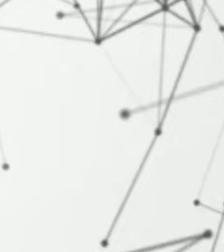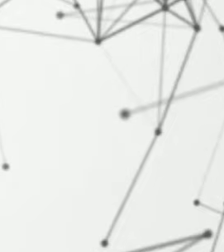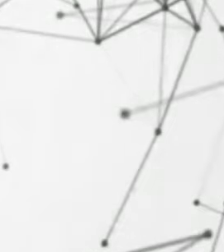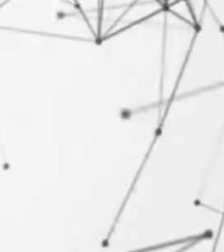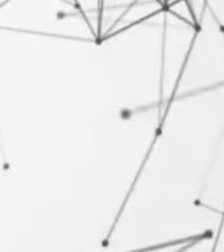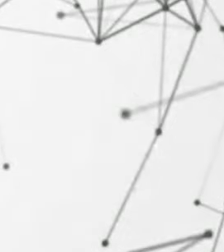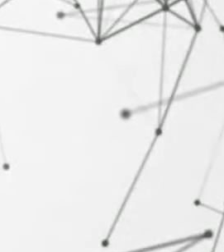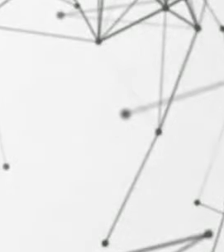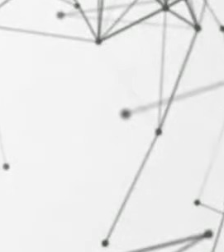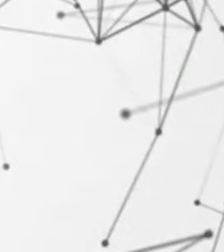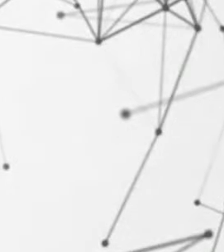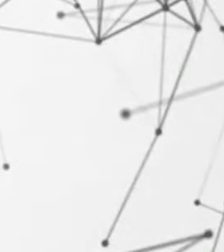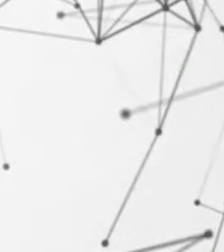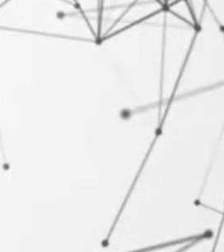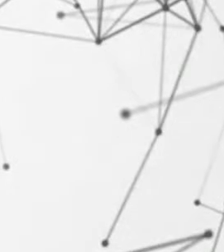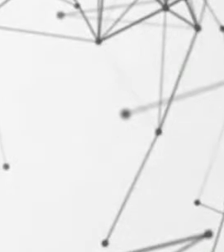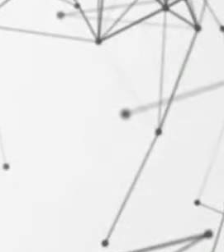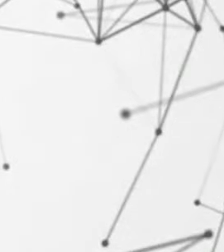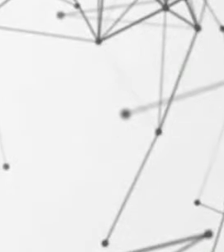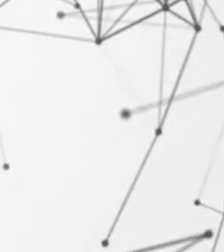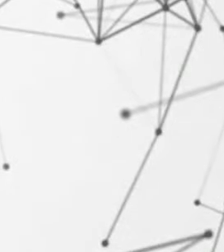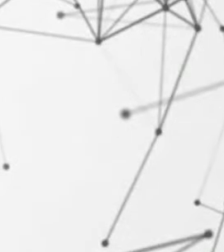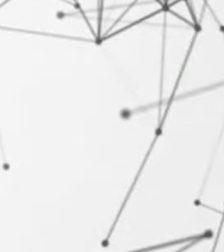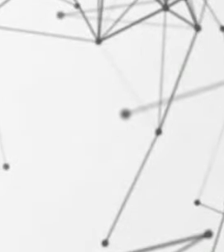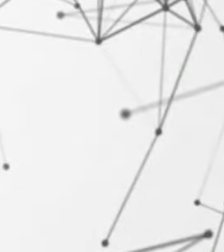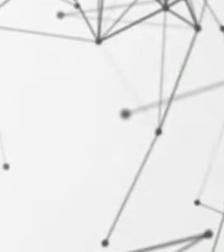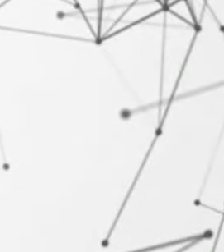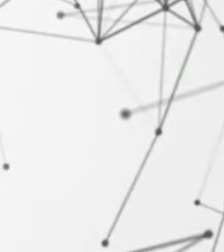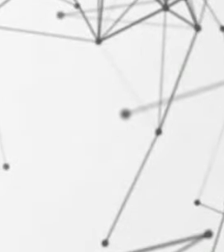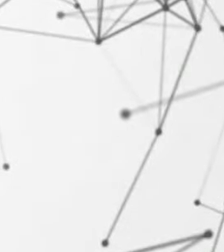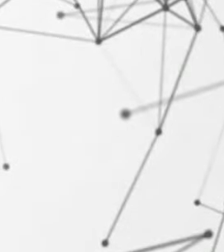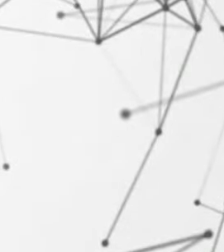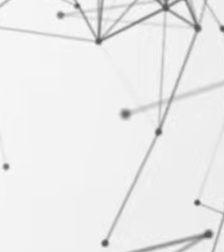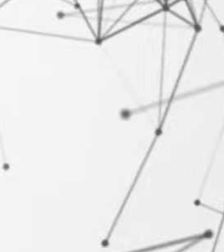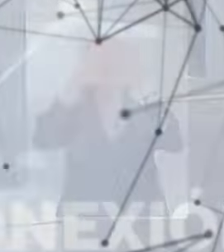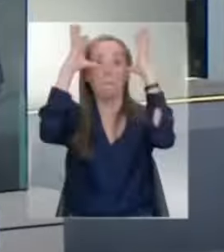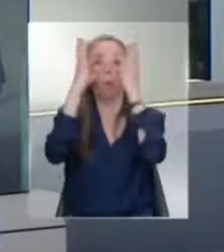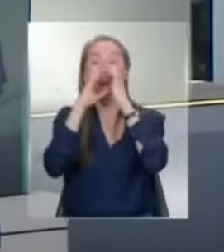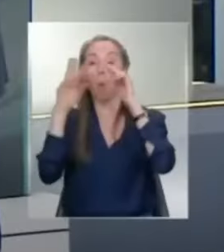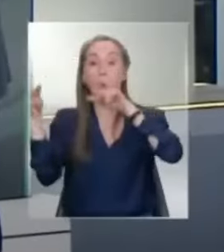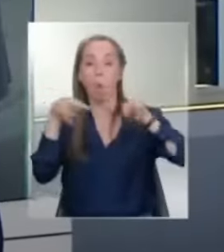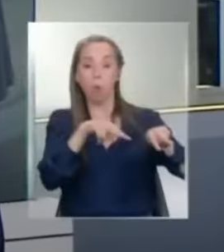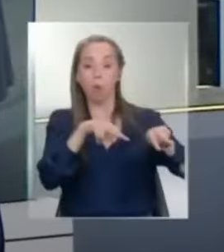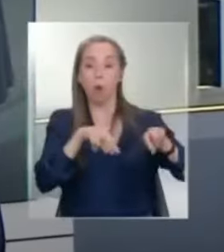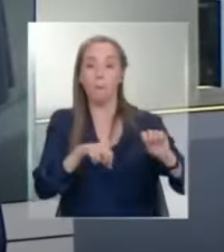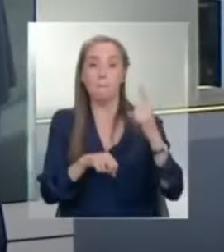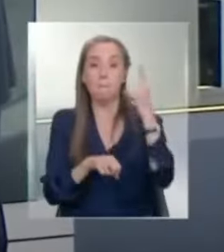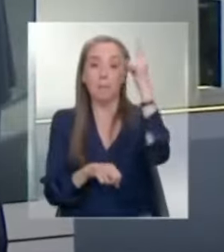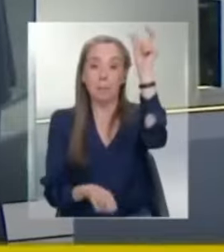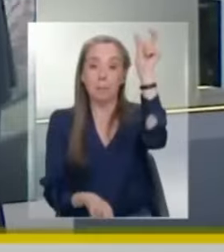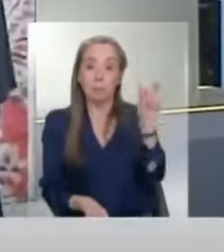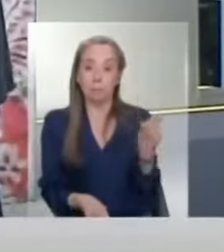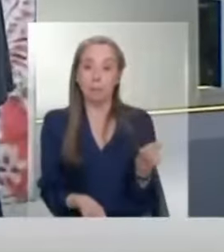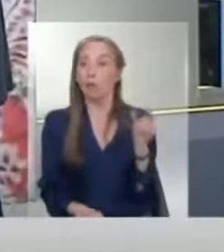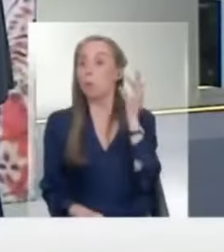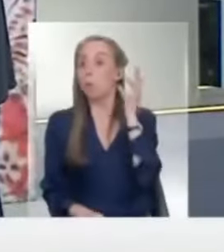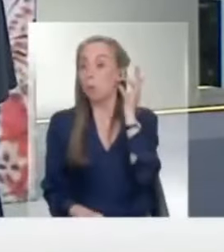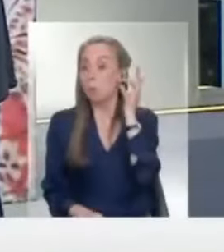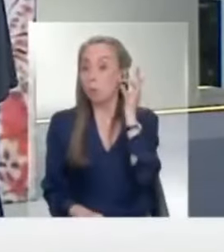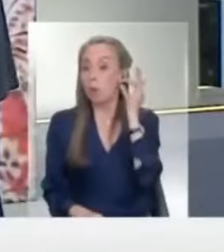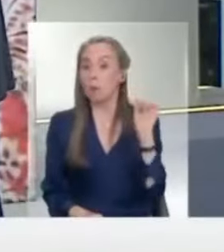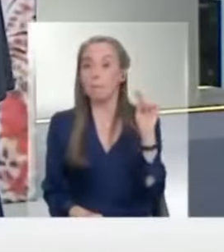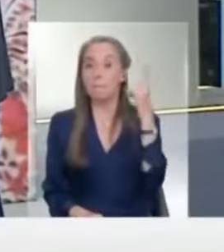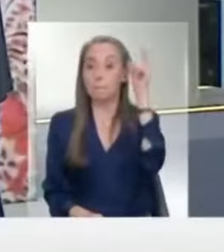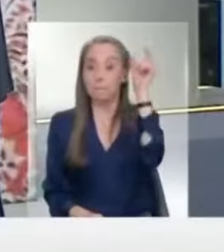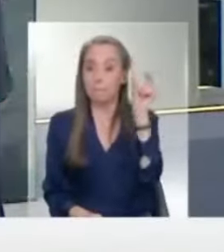este ejemplo que es sacado de un informativo chileno Quiero compartir con vosotros esta noticia la primera persona una mujer el